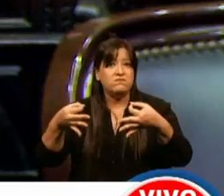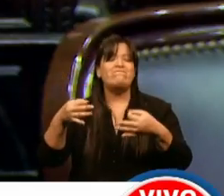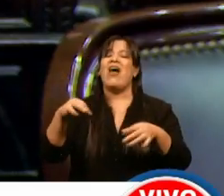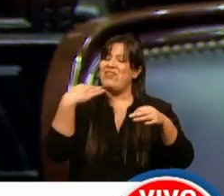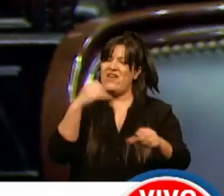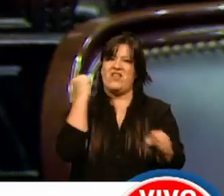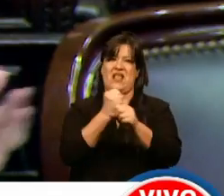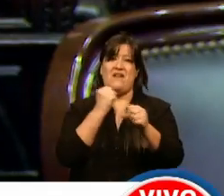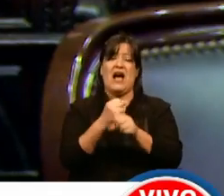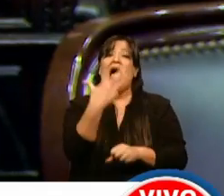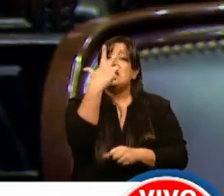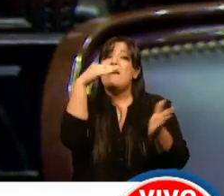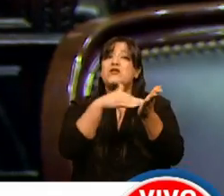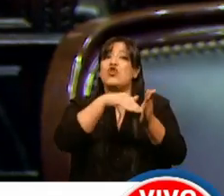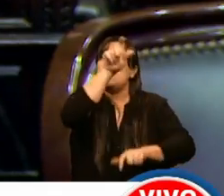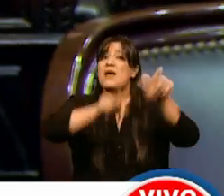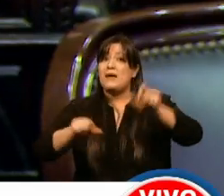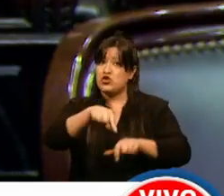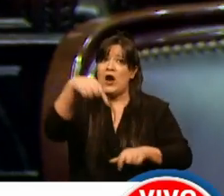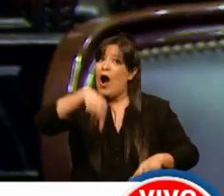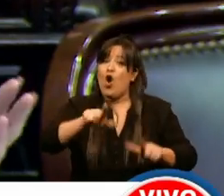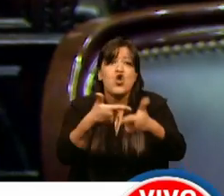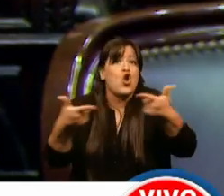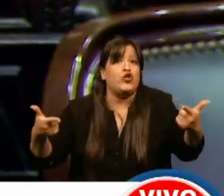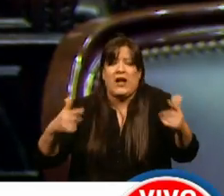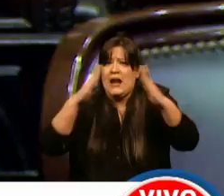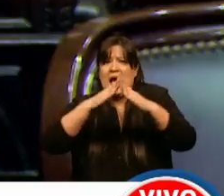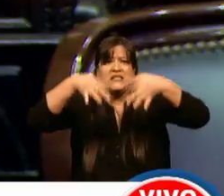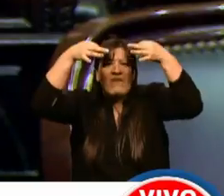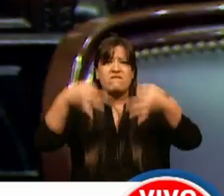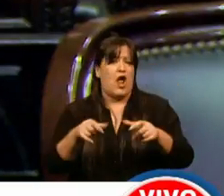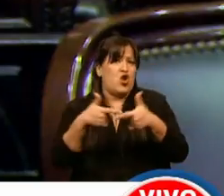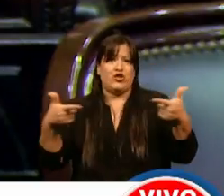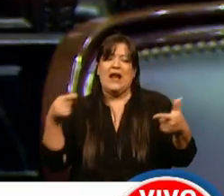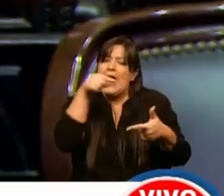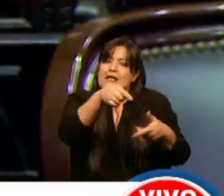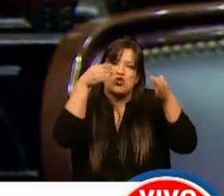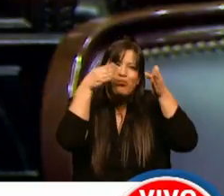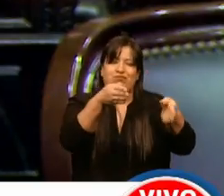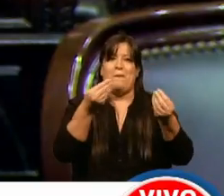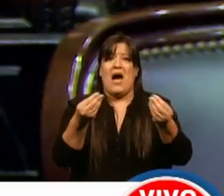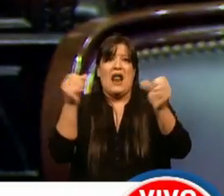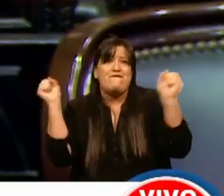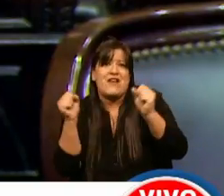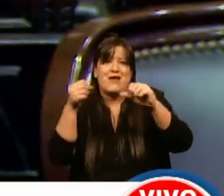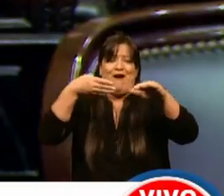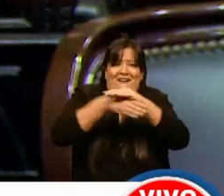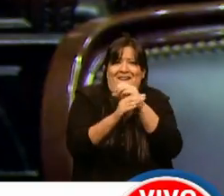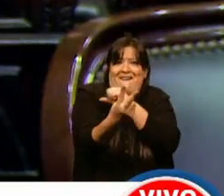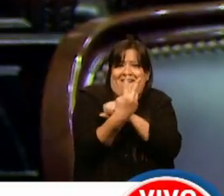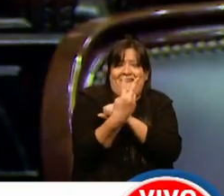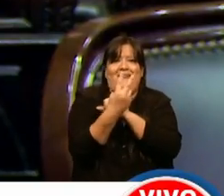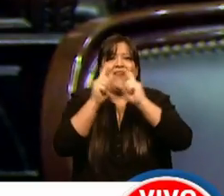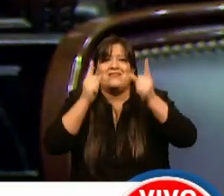por los 3 millones de argentinos que hoy no tienen una casa digna para refugiarse del frío y para también